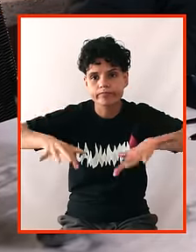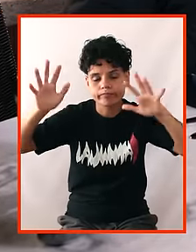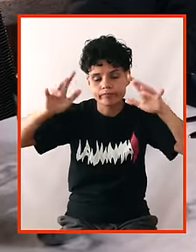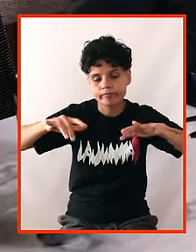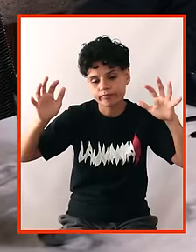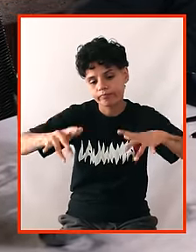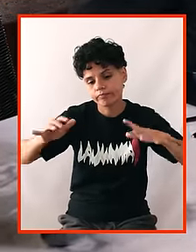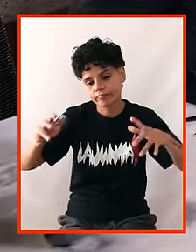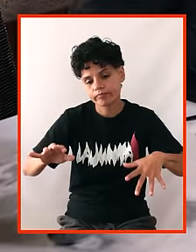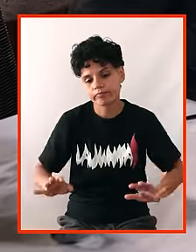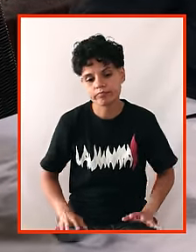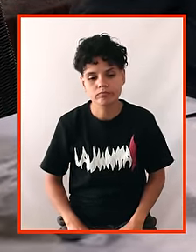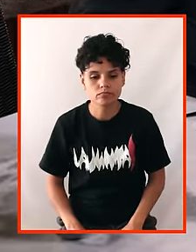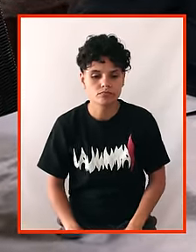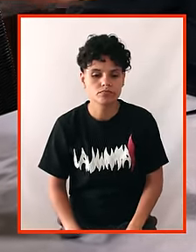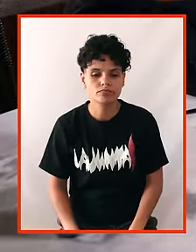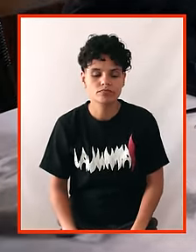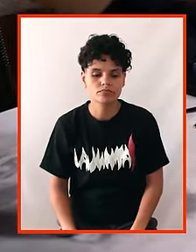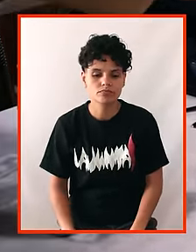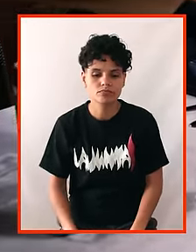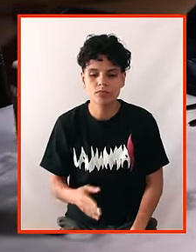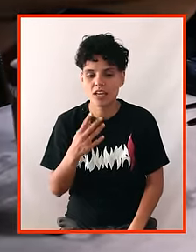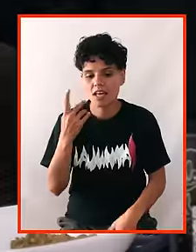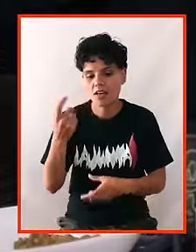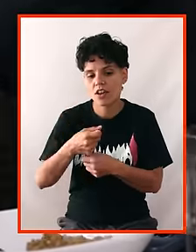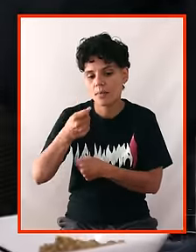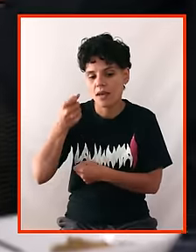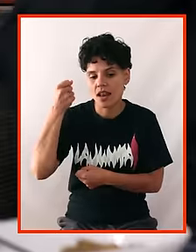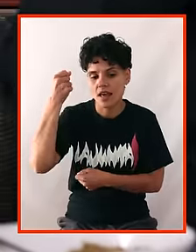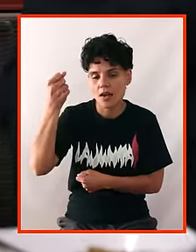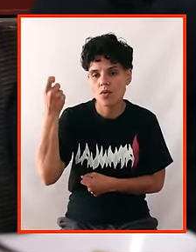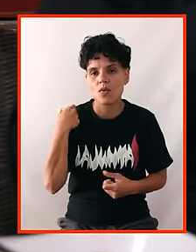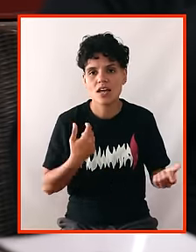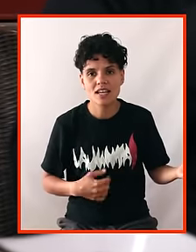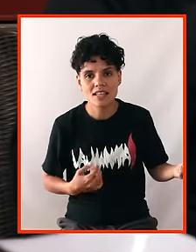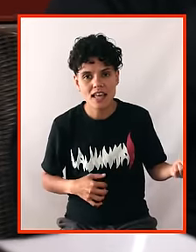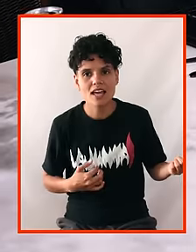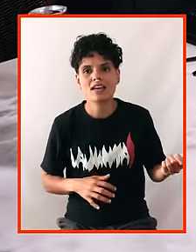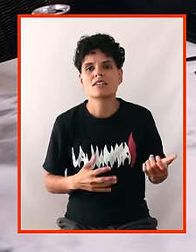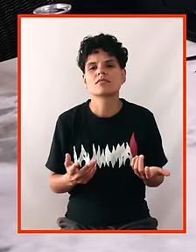Esperar. Me gusta Francisco, está con el paraguas, la guitarra. ¿Cómo nace la canción?